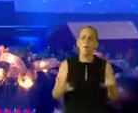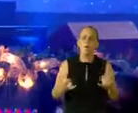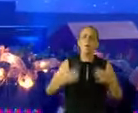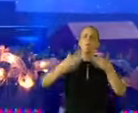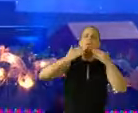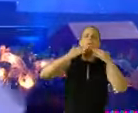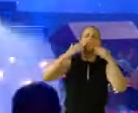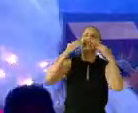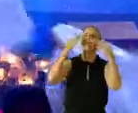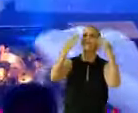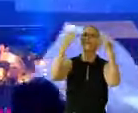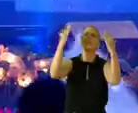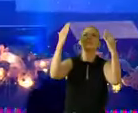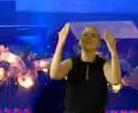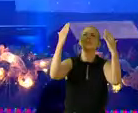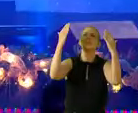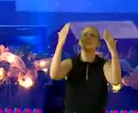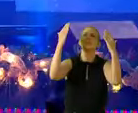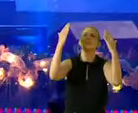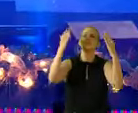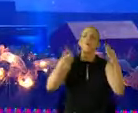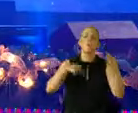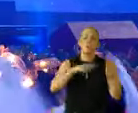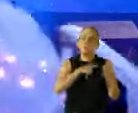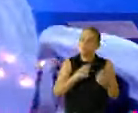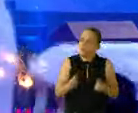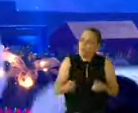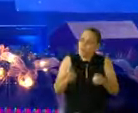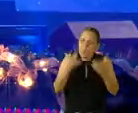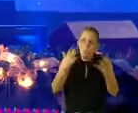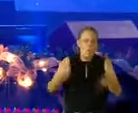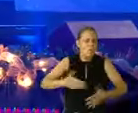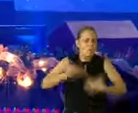Dios. Estamos muy contentos.